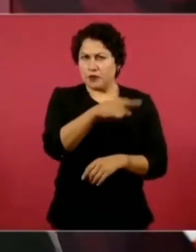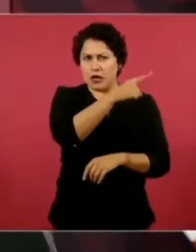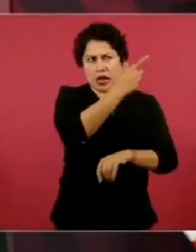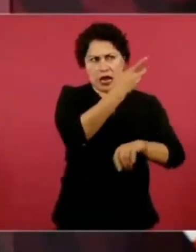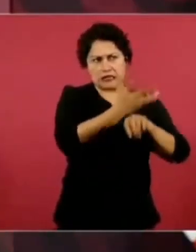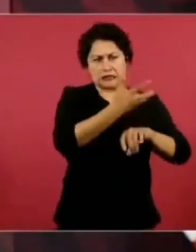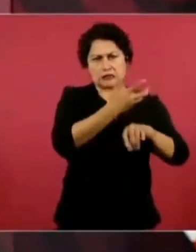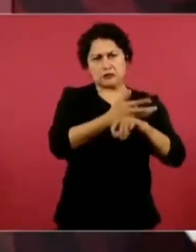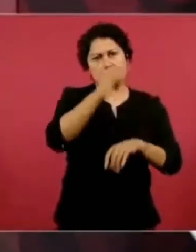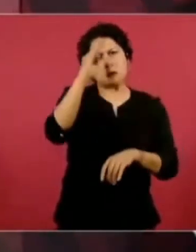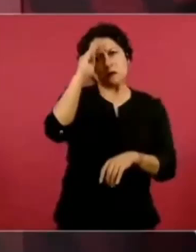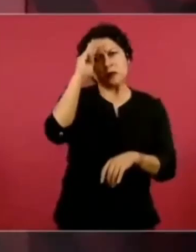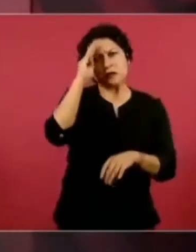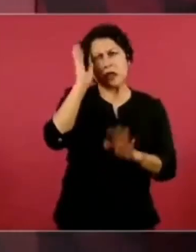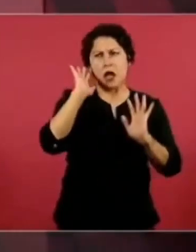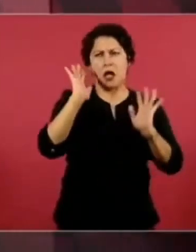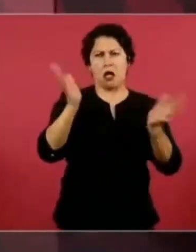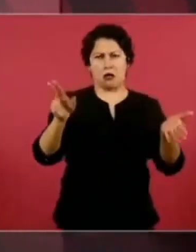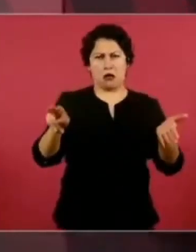pues ya son